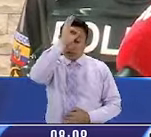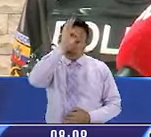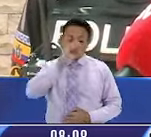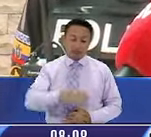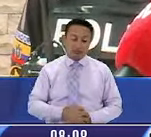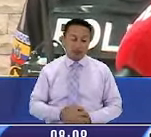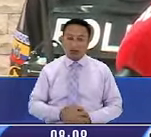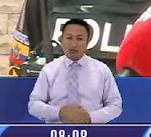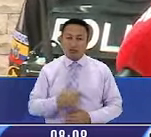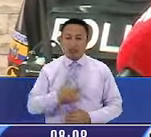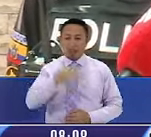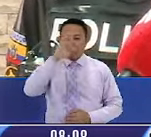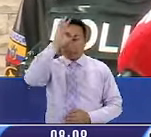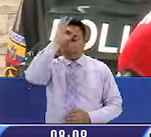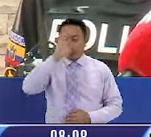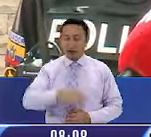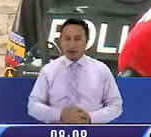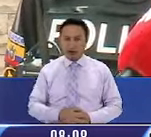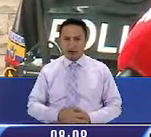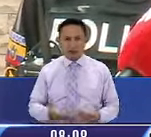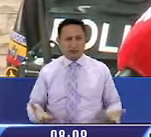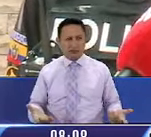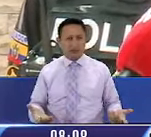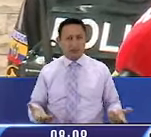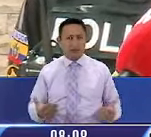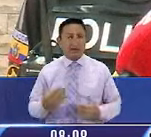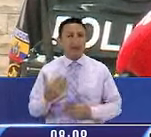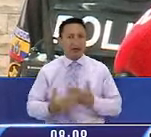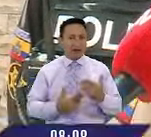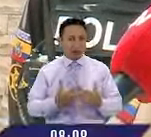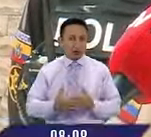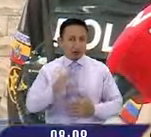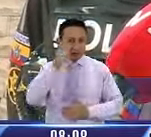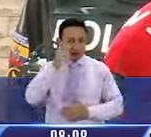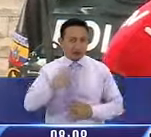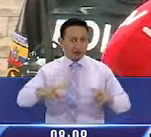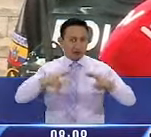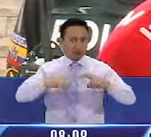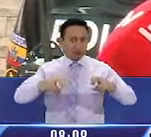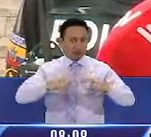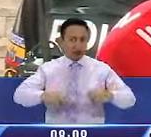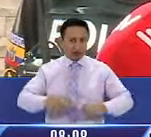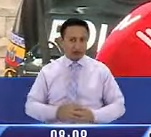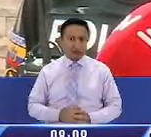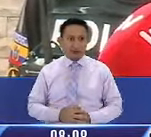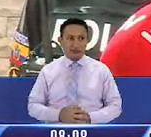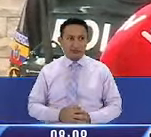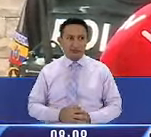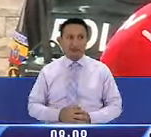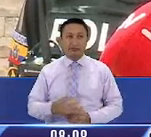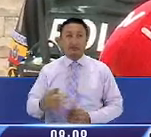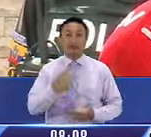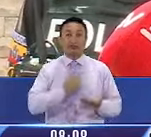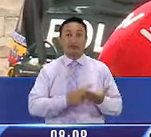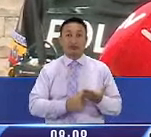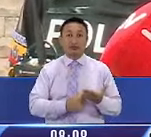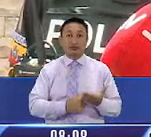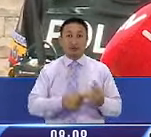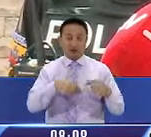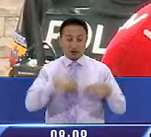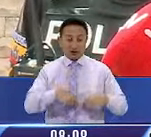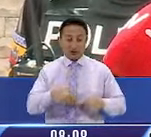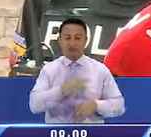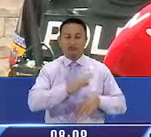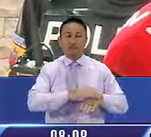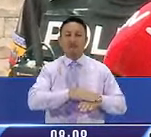no sabe nada, pero ya el momento de que se realicen las investigaciones, pues en ese momento se podrán determinar cuáles son las